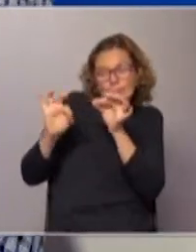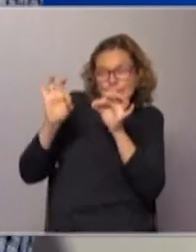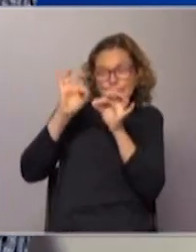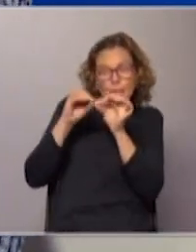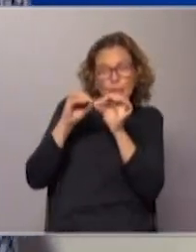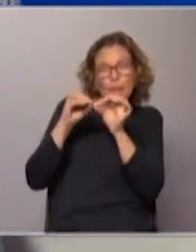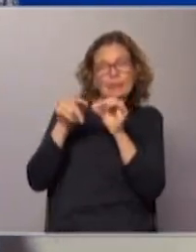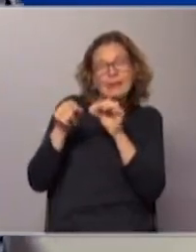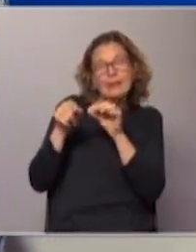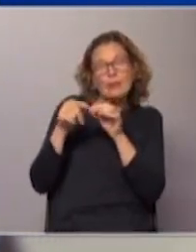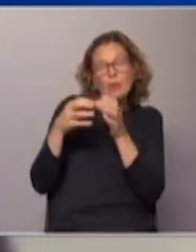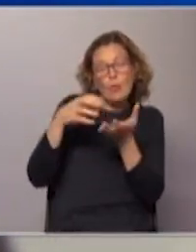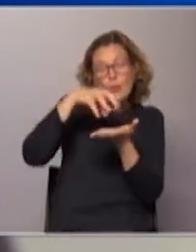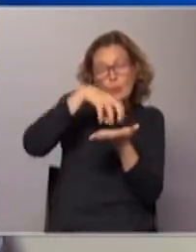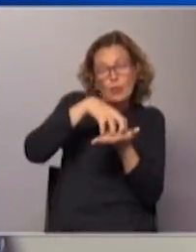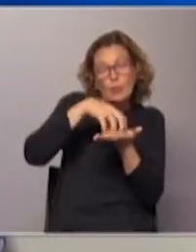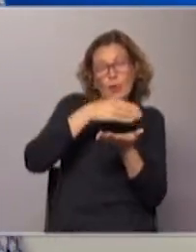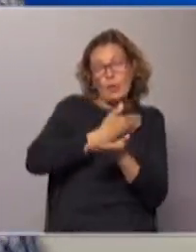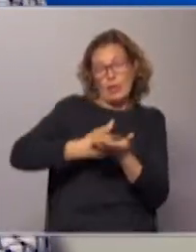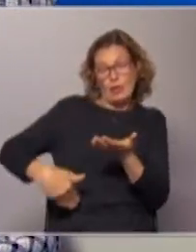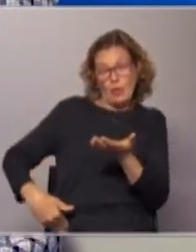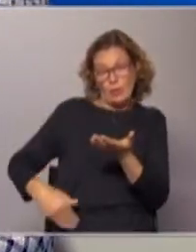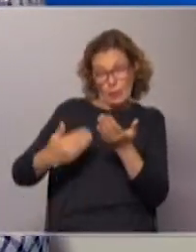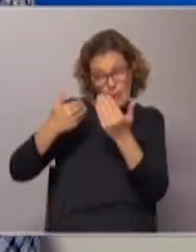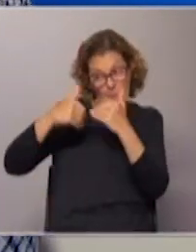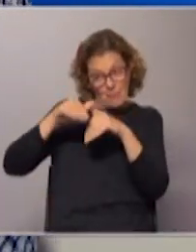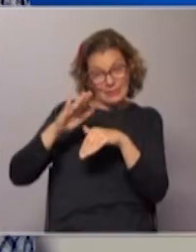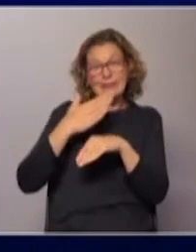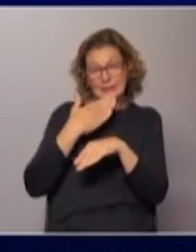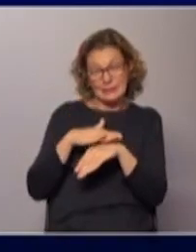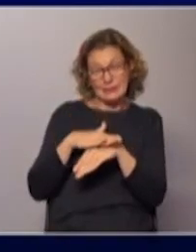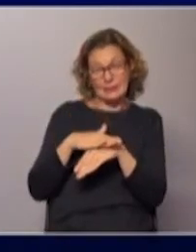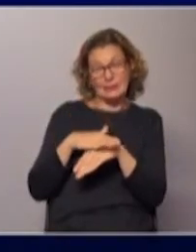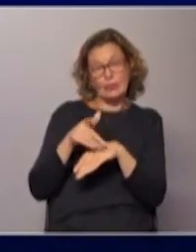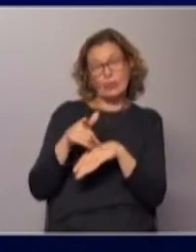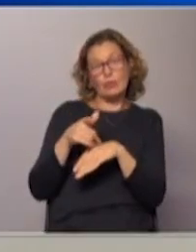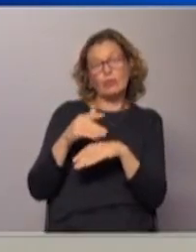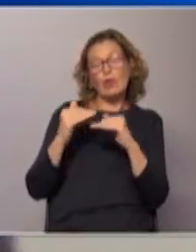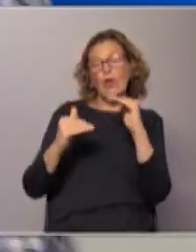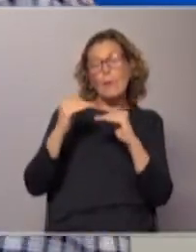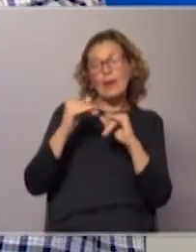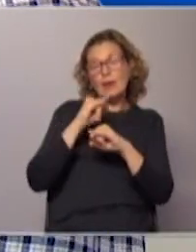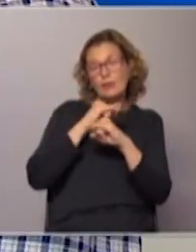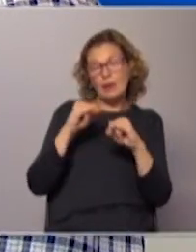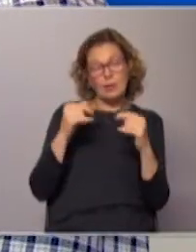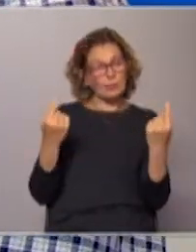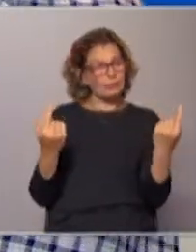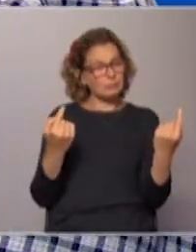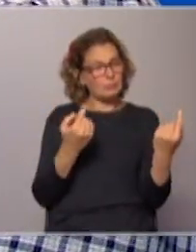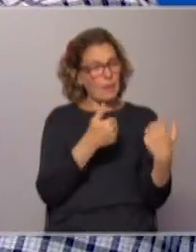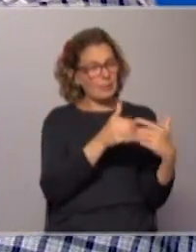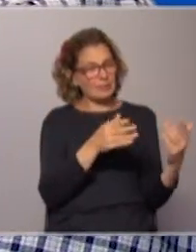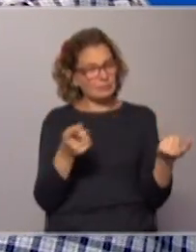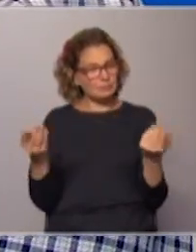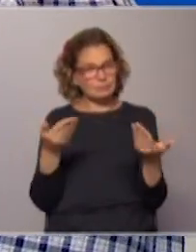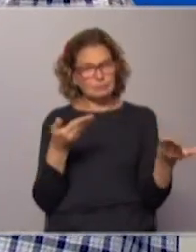fruto de que un sector del gobierno general que aumentó más se entiende entonces cuando yo compare el final con el principio no voy a